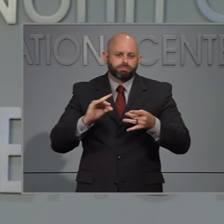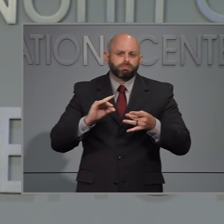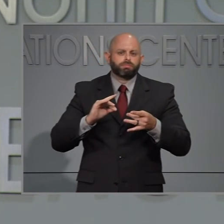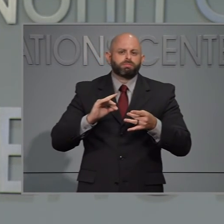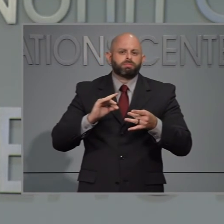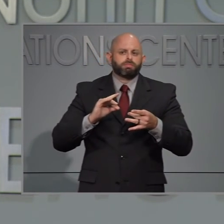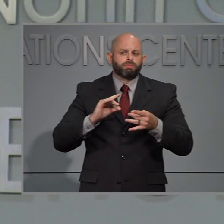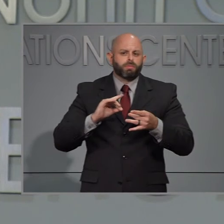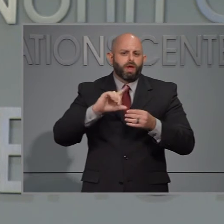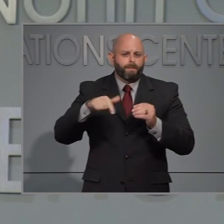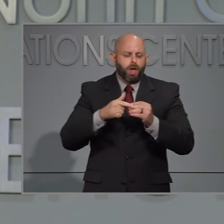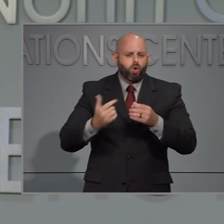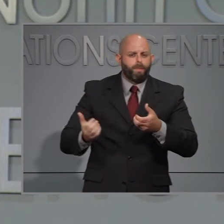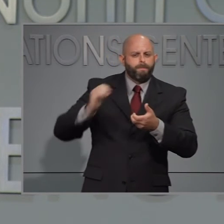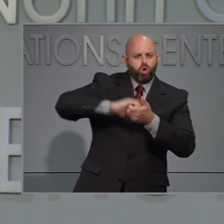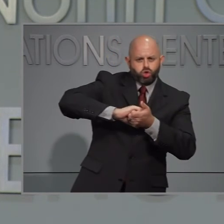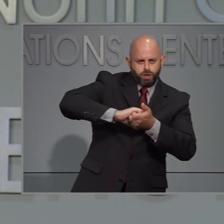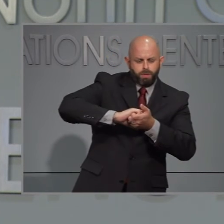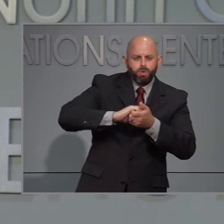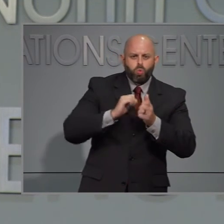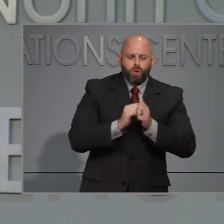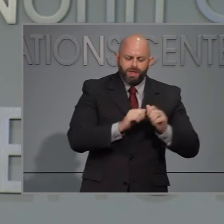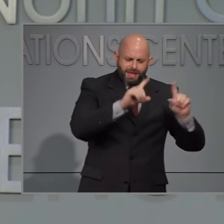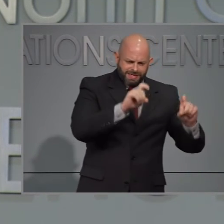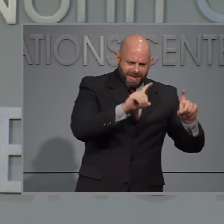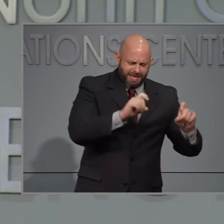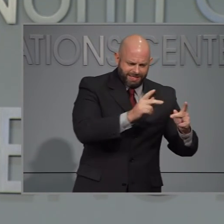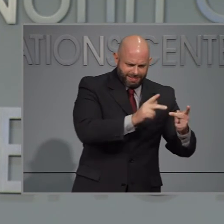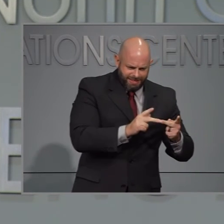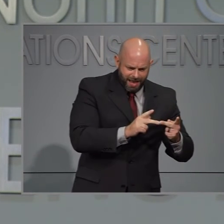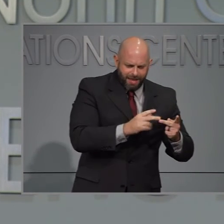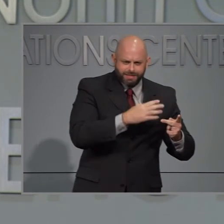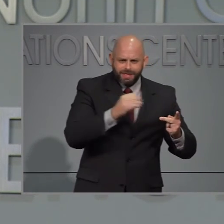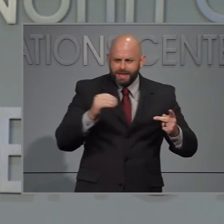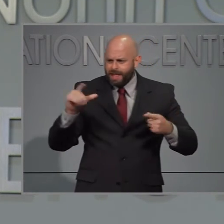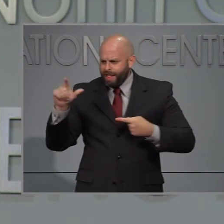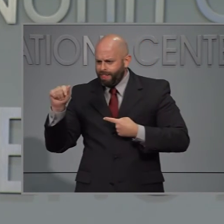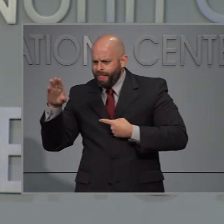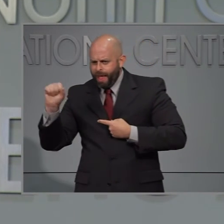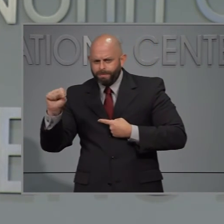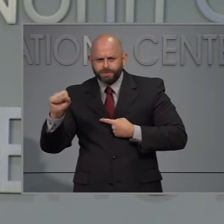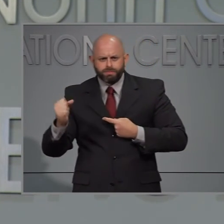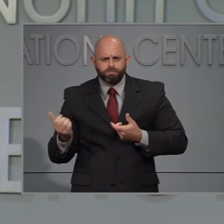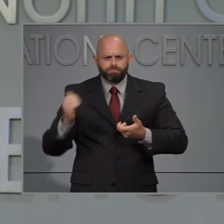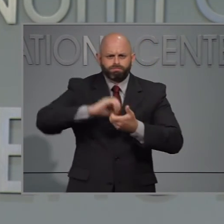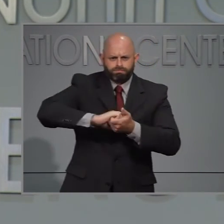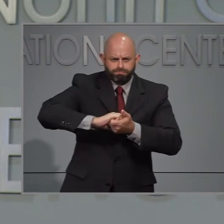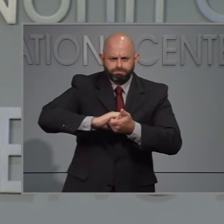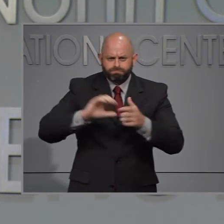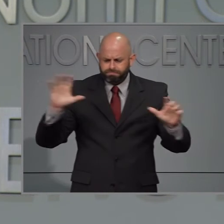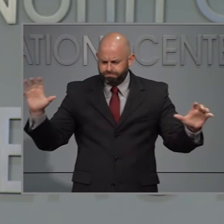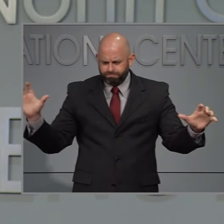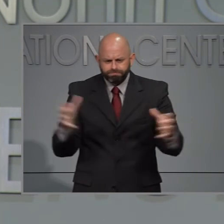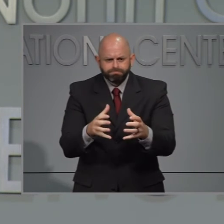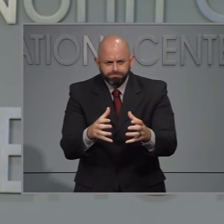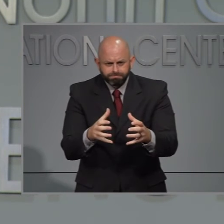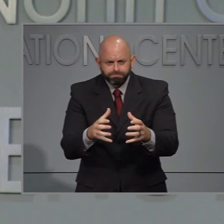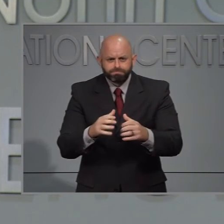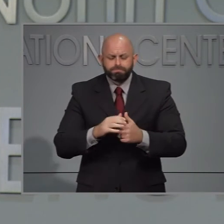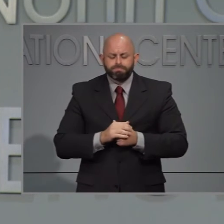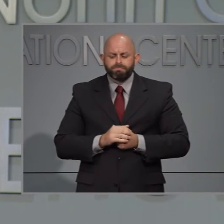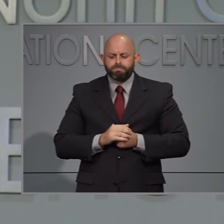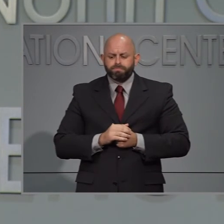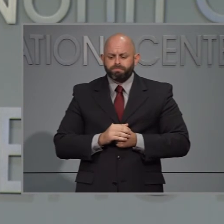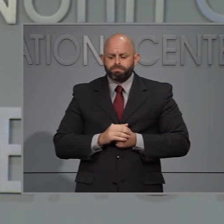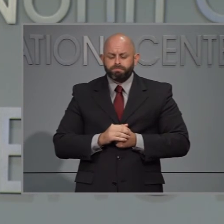sitios de pruebas y laboratorios. Y tengo curiosidad, ¿y por qué algunos laboratorios pueden regresar los